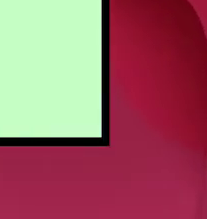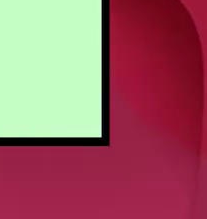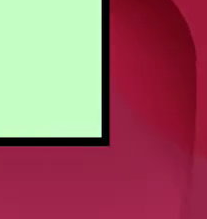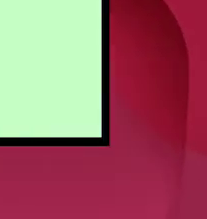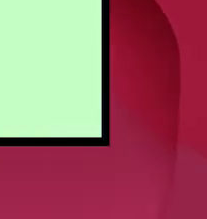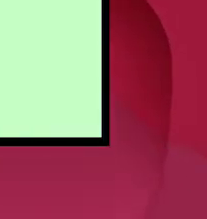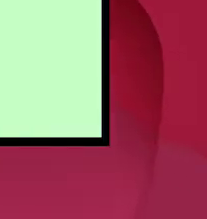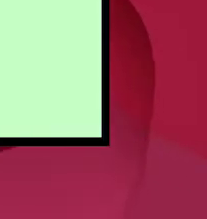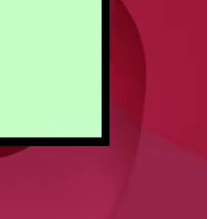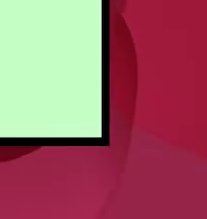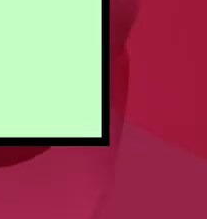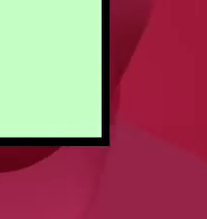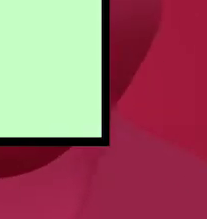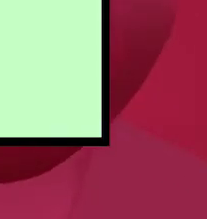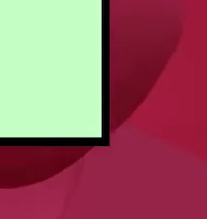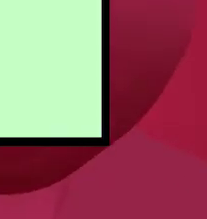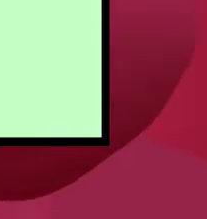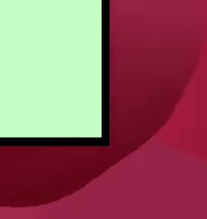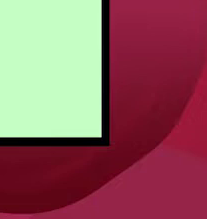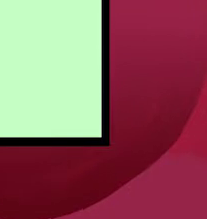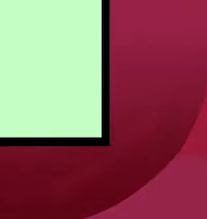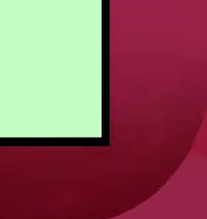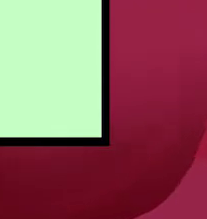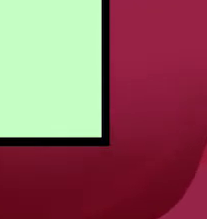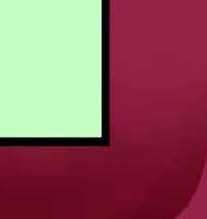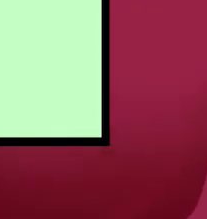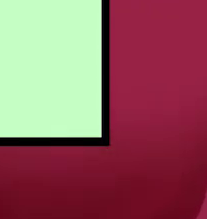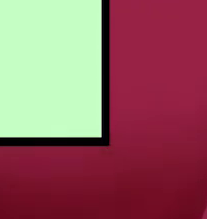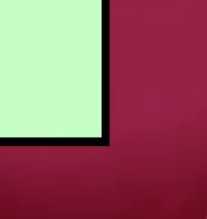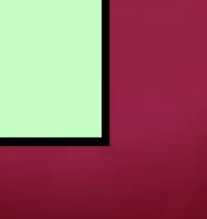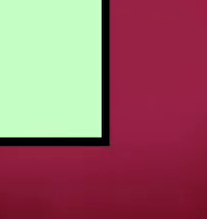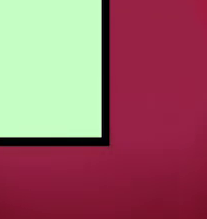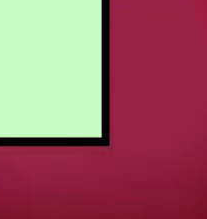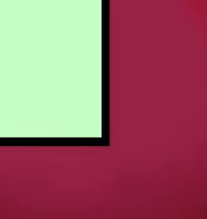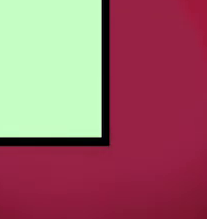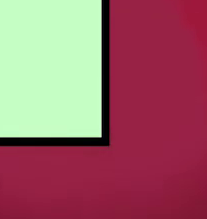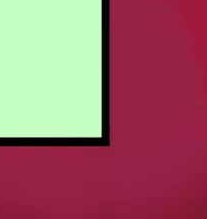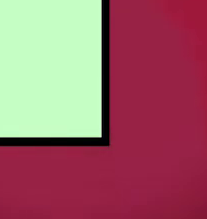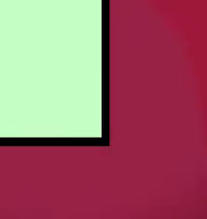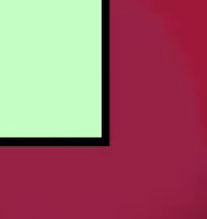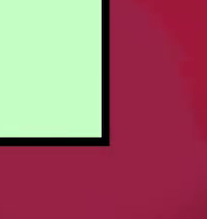negijandje ab capi ganchode. Moeni.